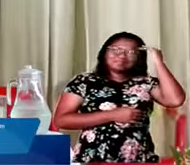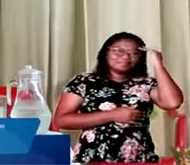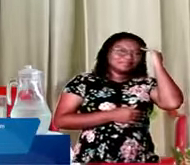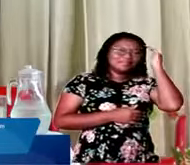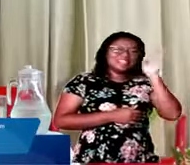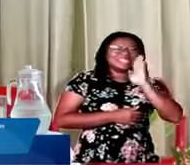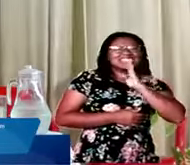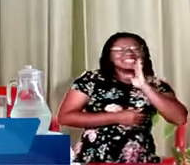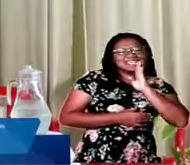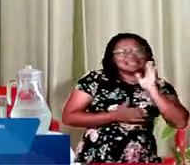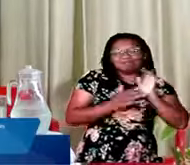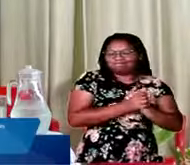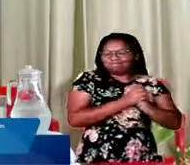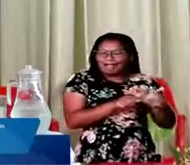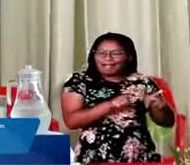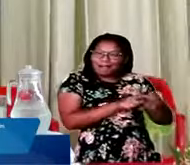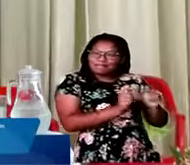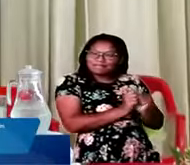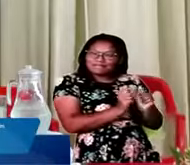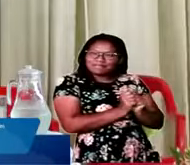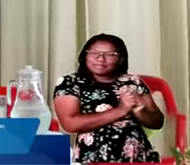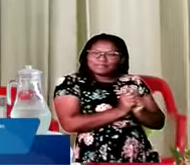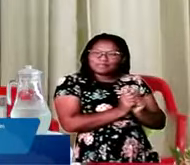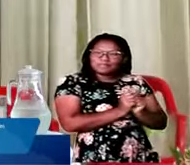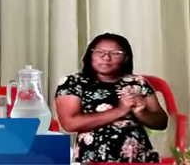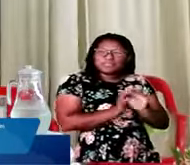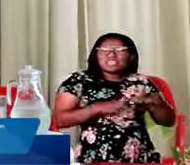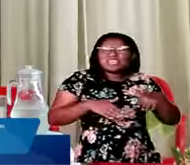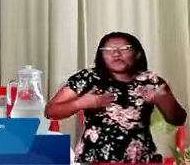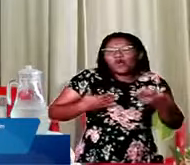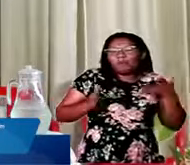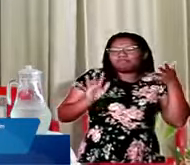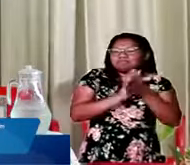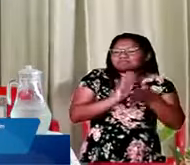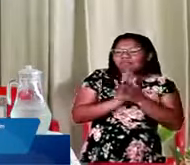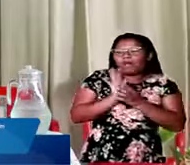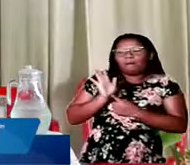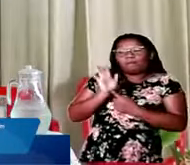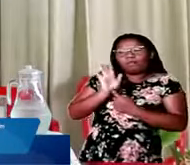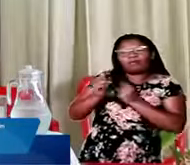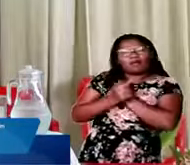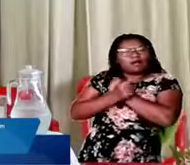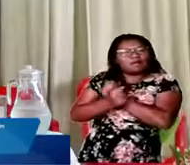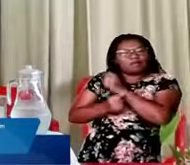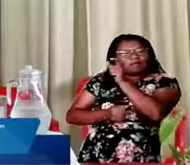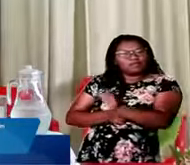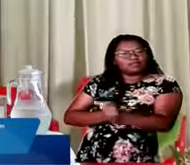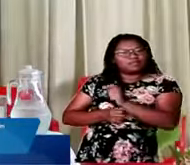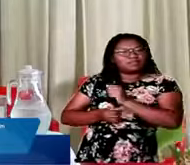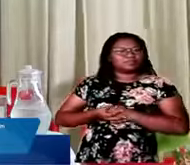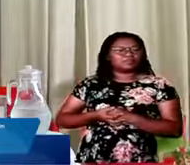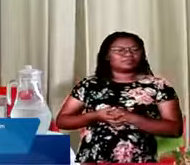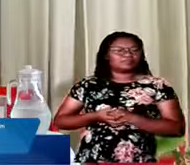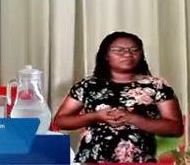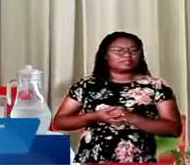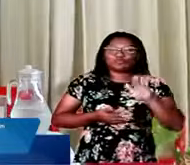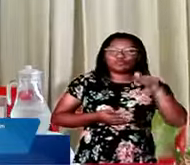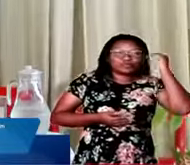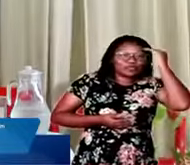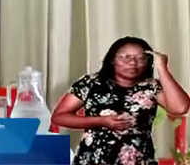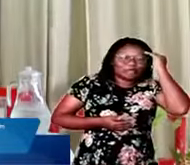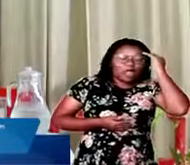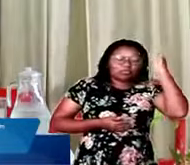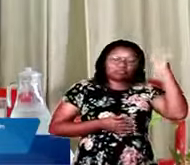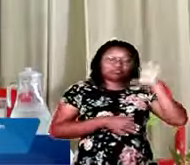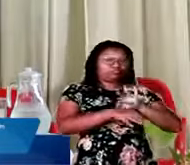era el prójimo, ni cómo manifestar el amor al prójimo. Y era un doctor,